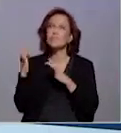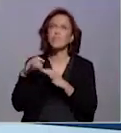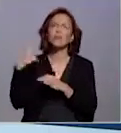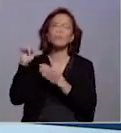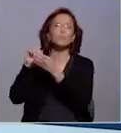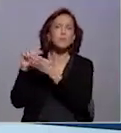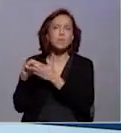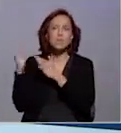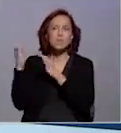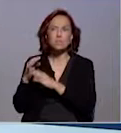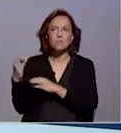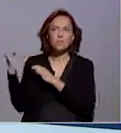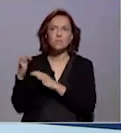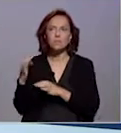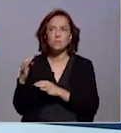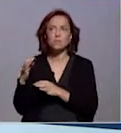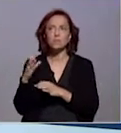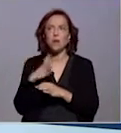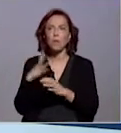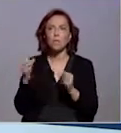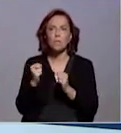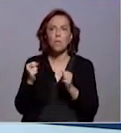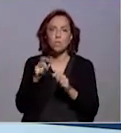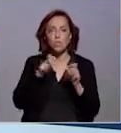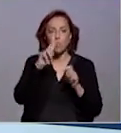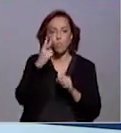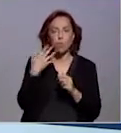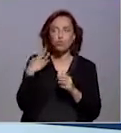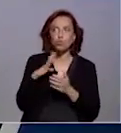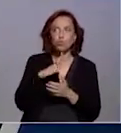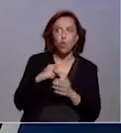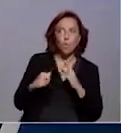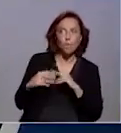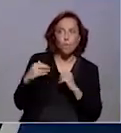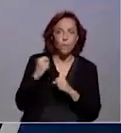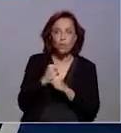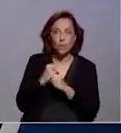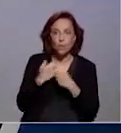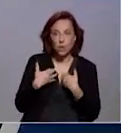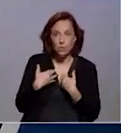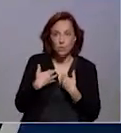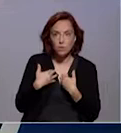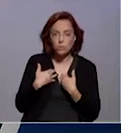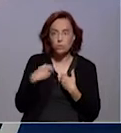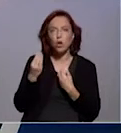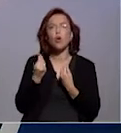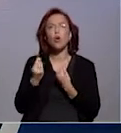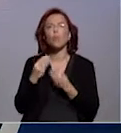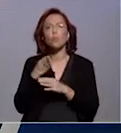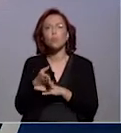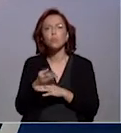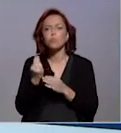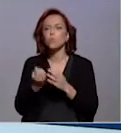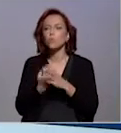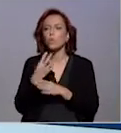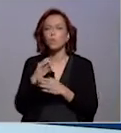de otros países y están que además ahí hay miedo de parte de la población de que nos están sacando los puestos de trabajo como se han incorporado a estos nuevos sistemas